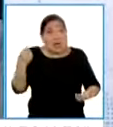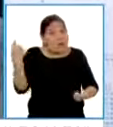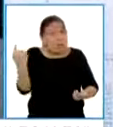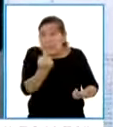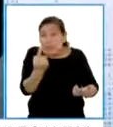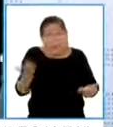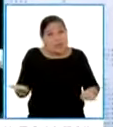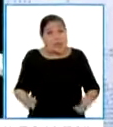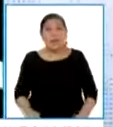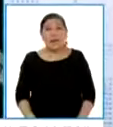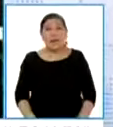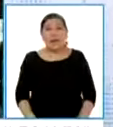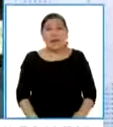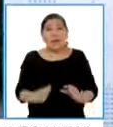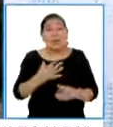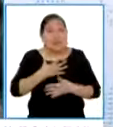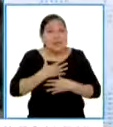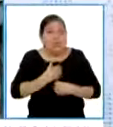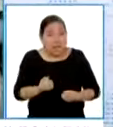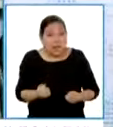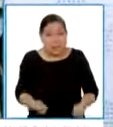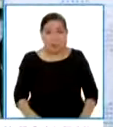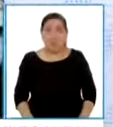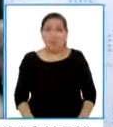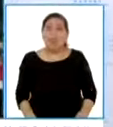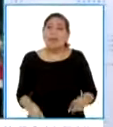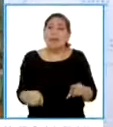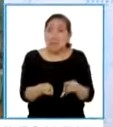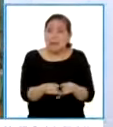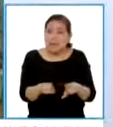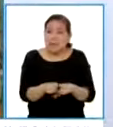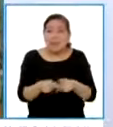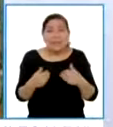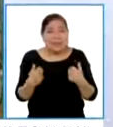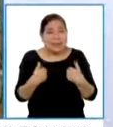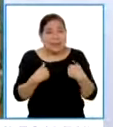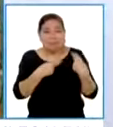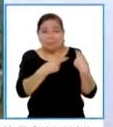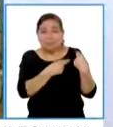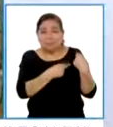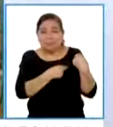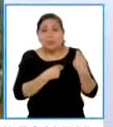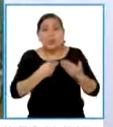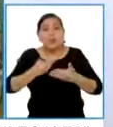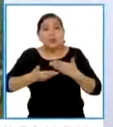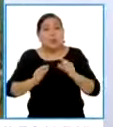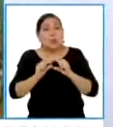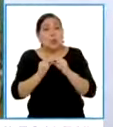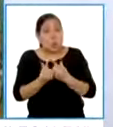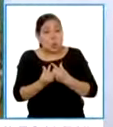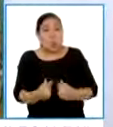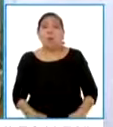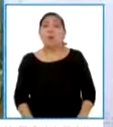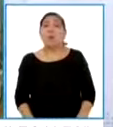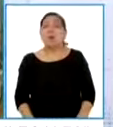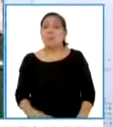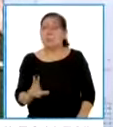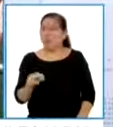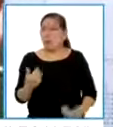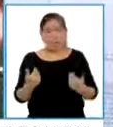solo del sector salud, también tiene una tarea que hacer en los demás sectores, entre ellos producción.